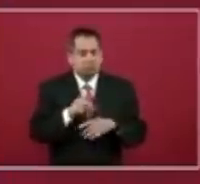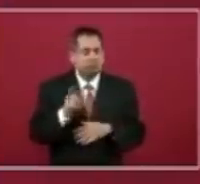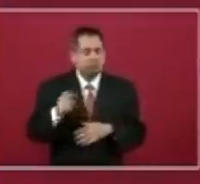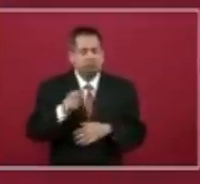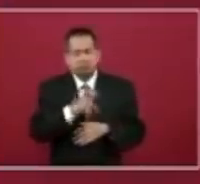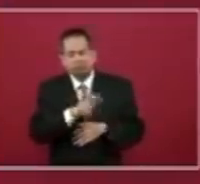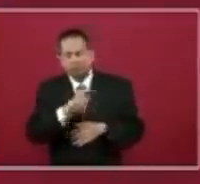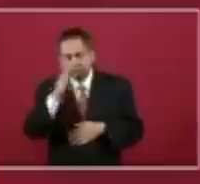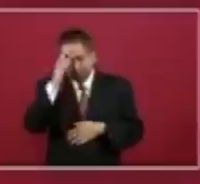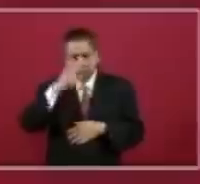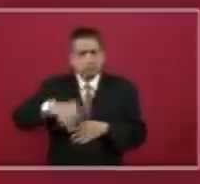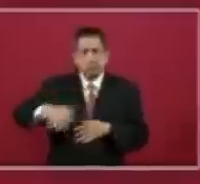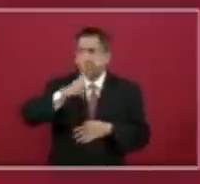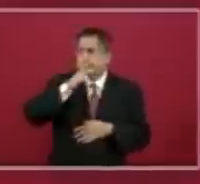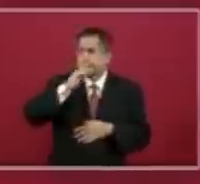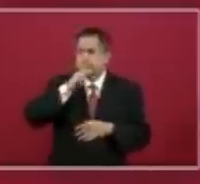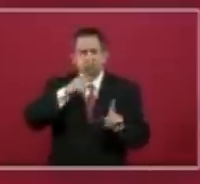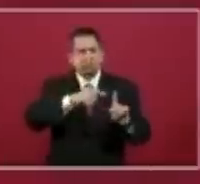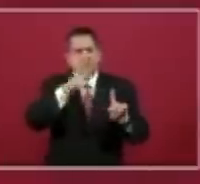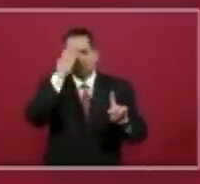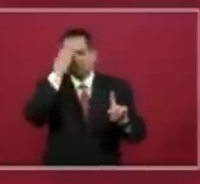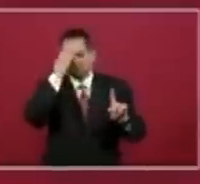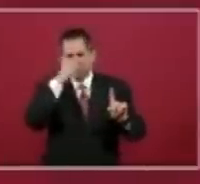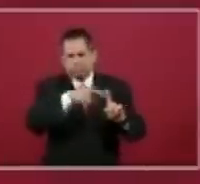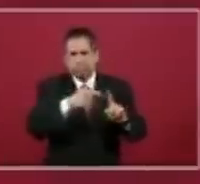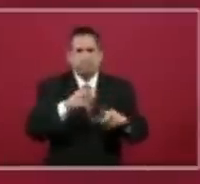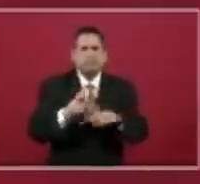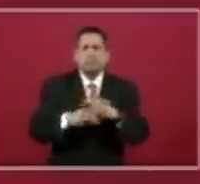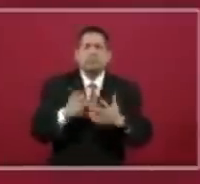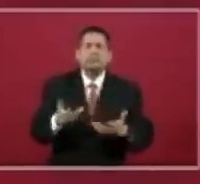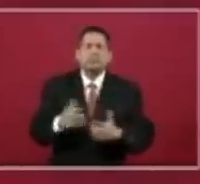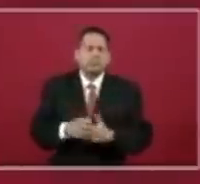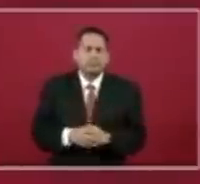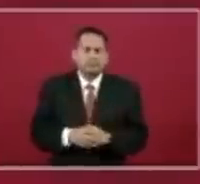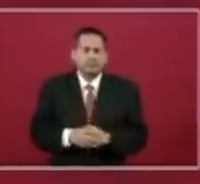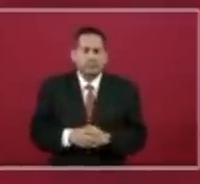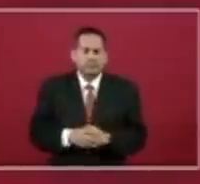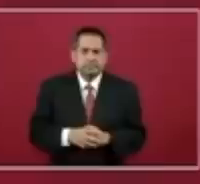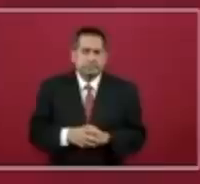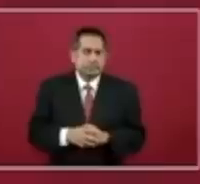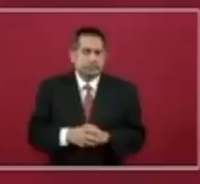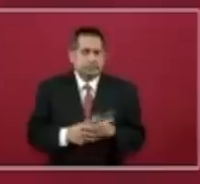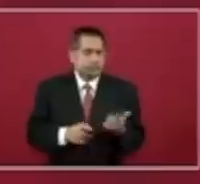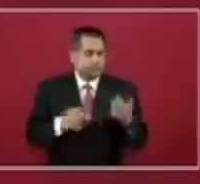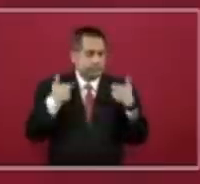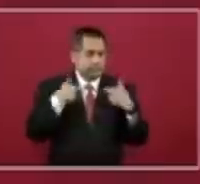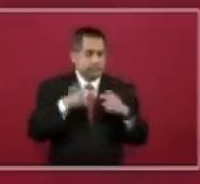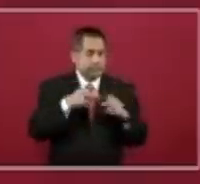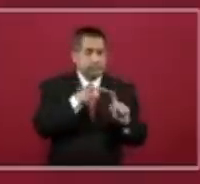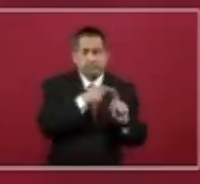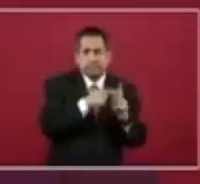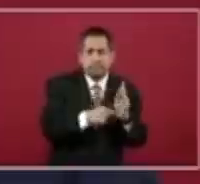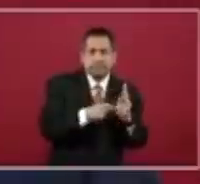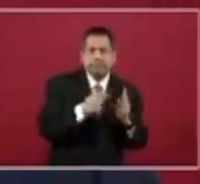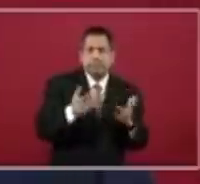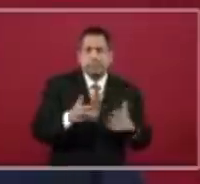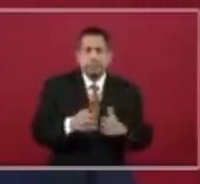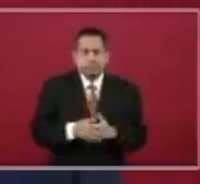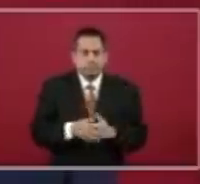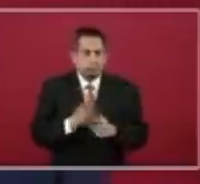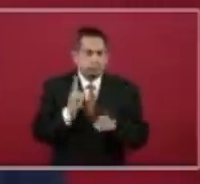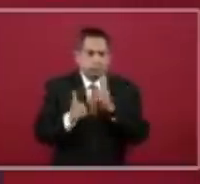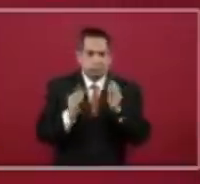reconocidas por los padres. Entonces, ¿qué cosa es lo que van a hacer estas maestras? Pues hablar